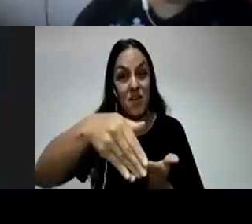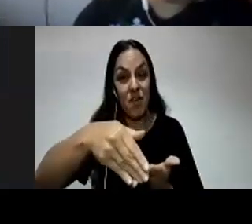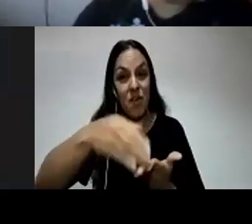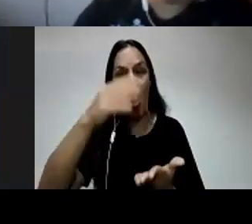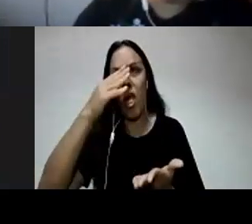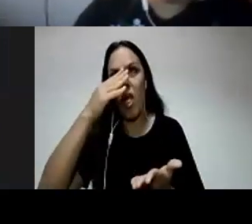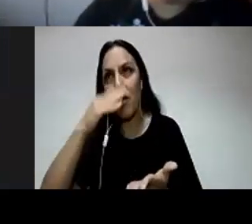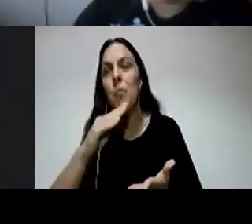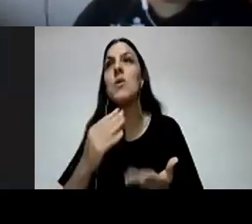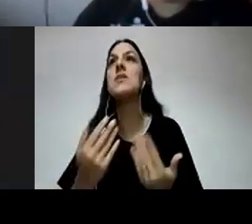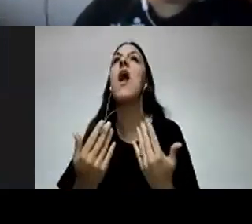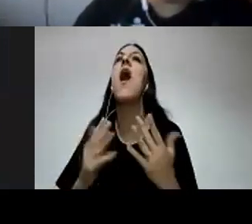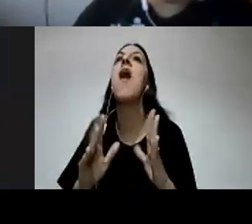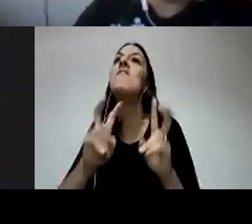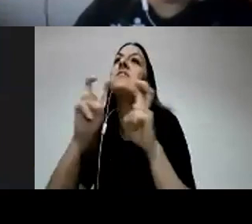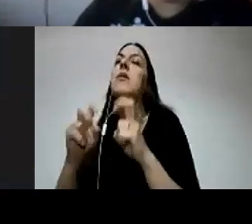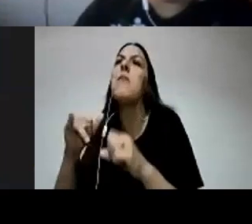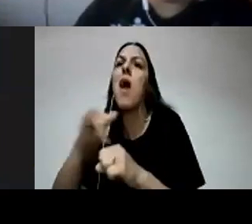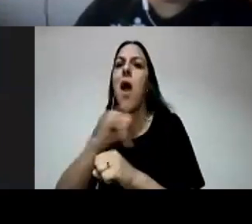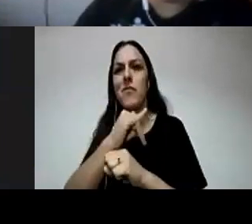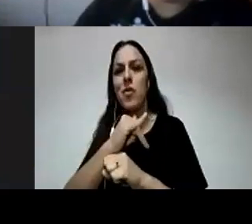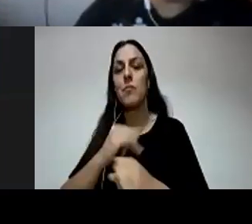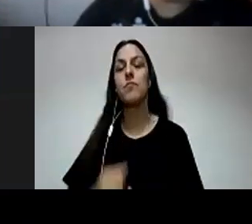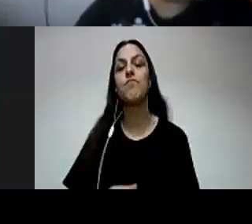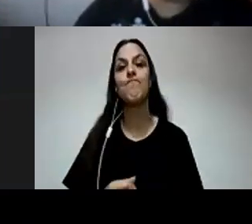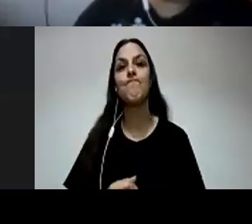avión. En principio, el tema del avión